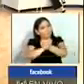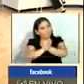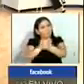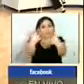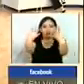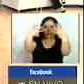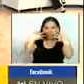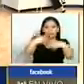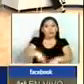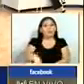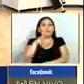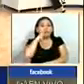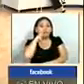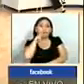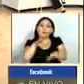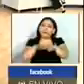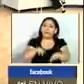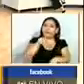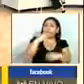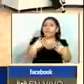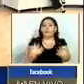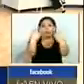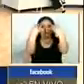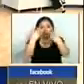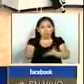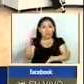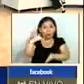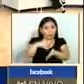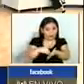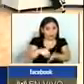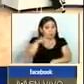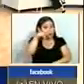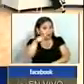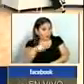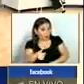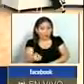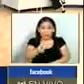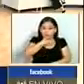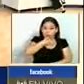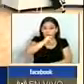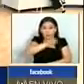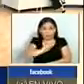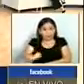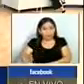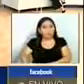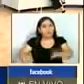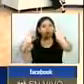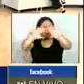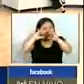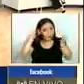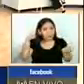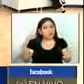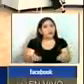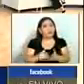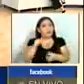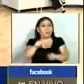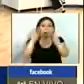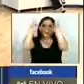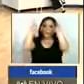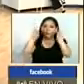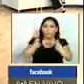acompañe. Gracias por acompañarnos nuevamente. Vamos a iniciar con información nacional y también internacional y con nuestros